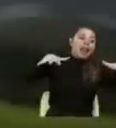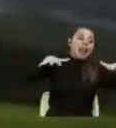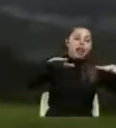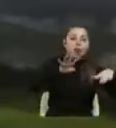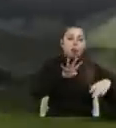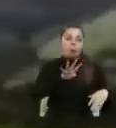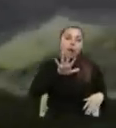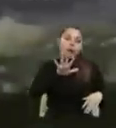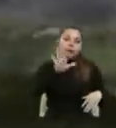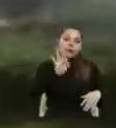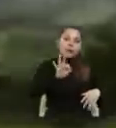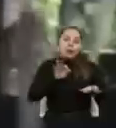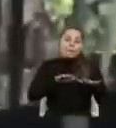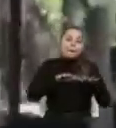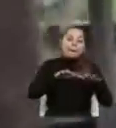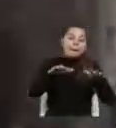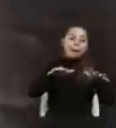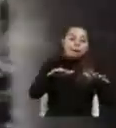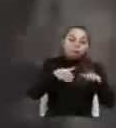45%.